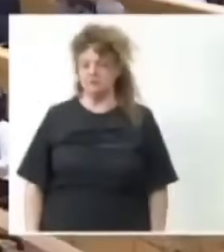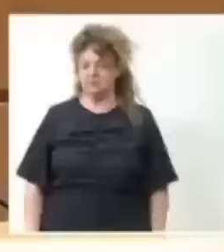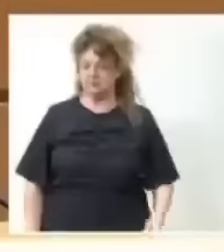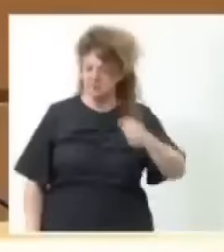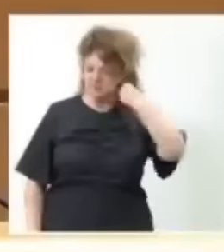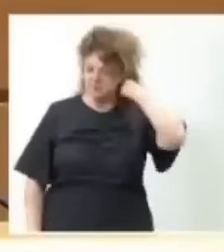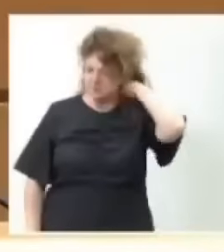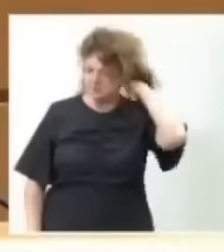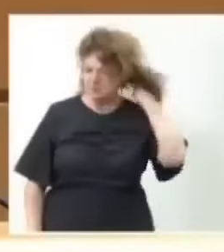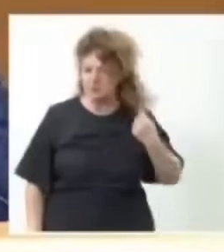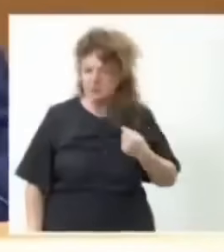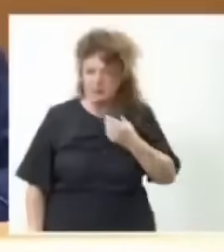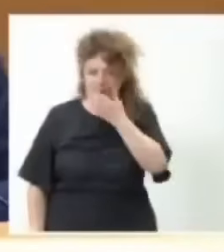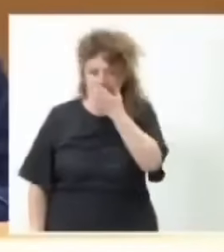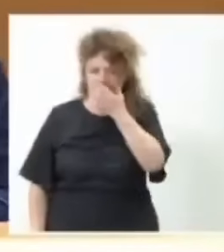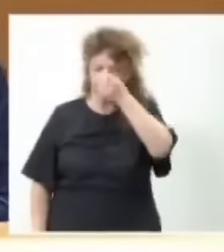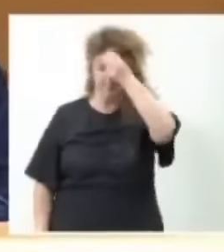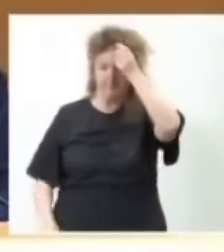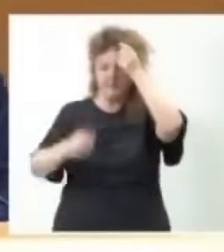Senadora Cotelo, tiene la palabra.